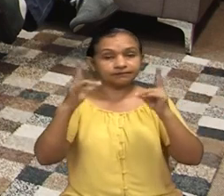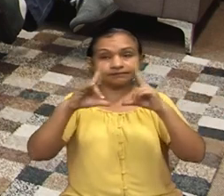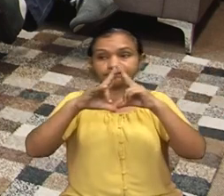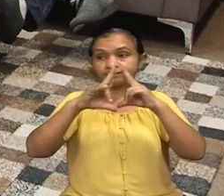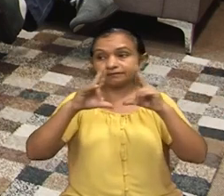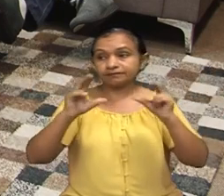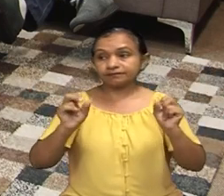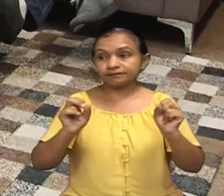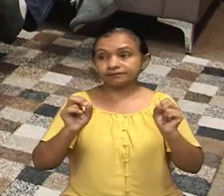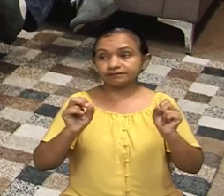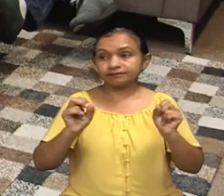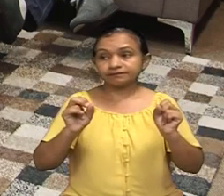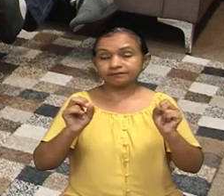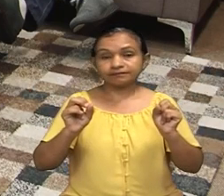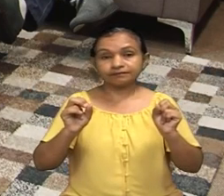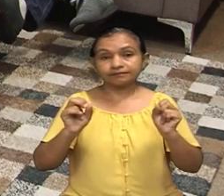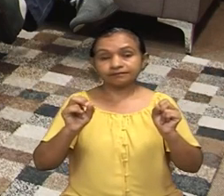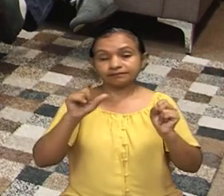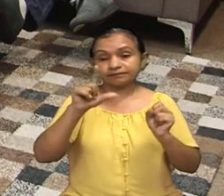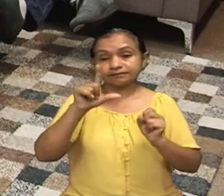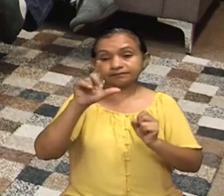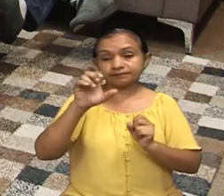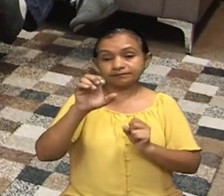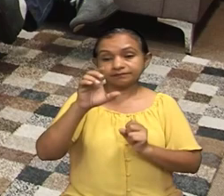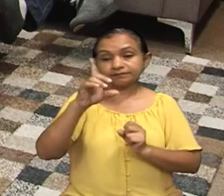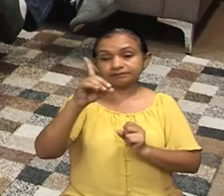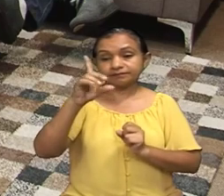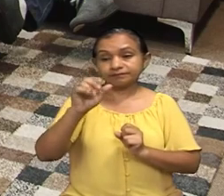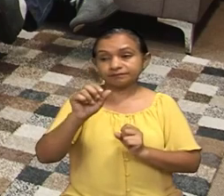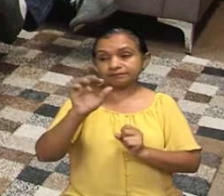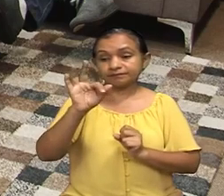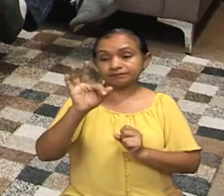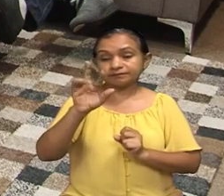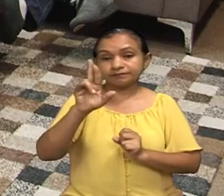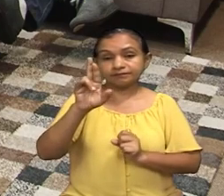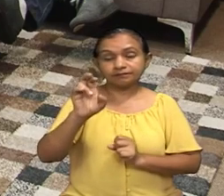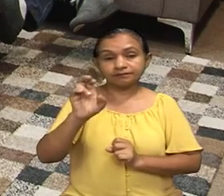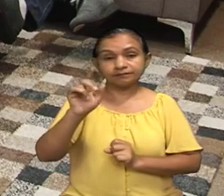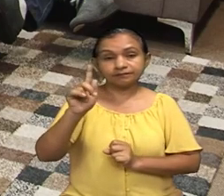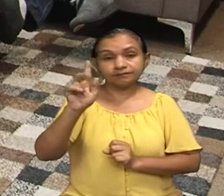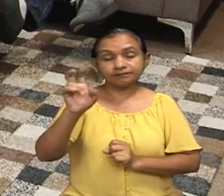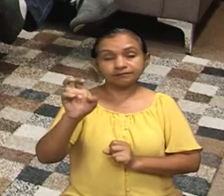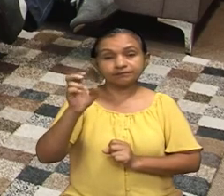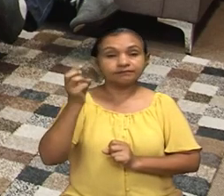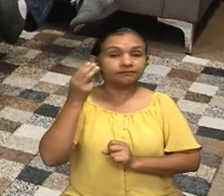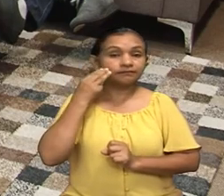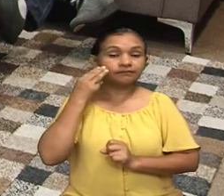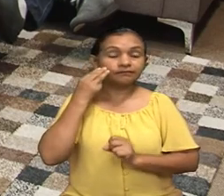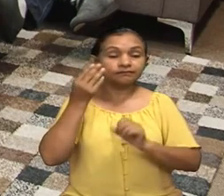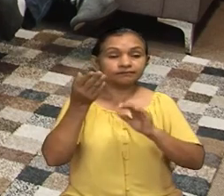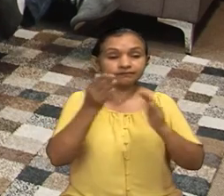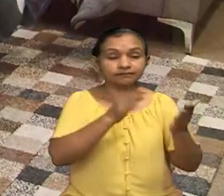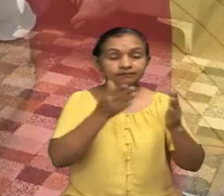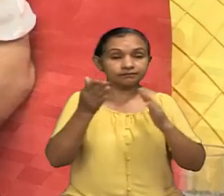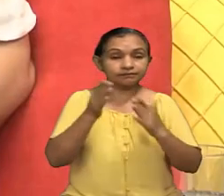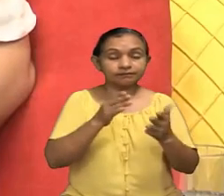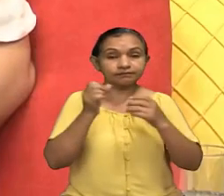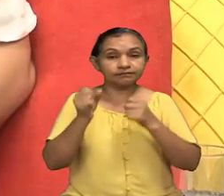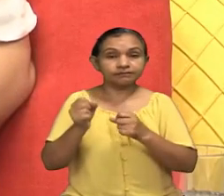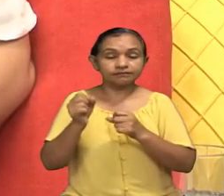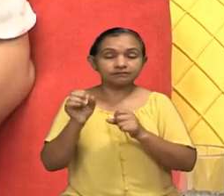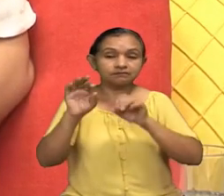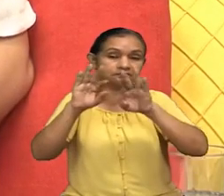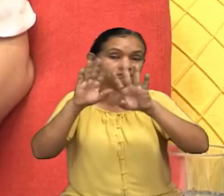nicaragüense que es Leda Fuertes, que es madre de héroes y mártires. La señora ya no está